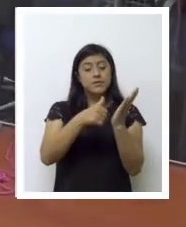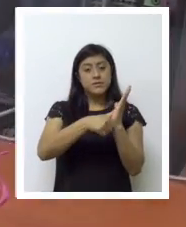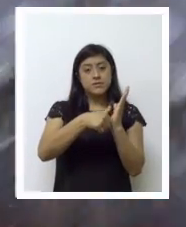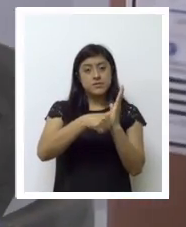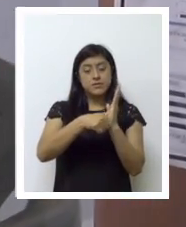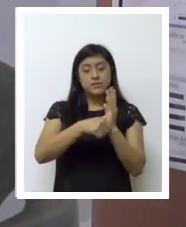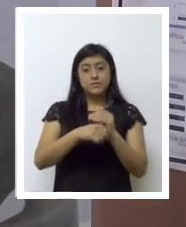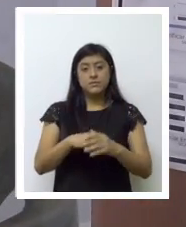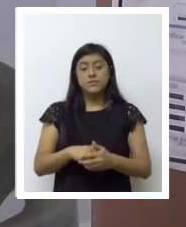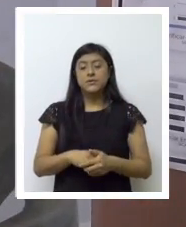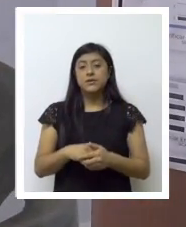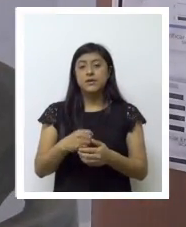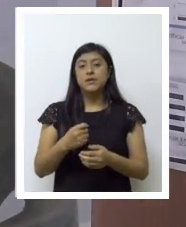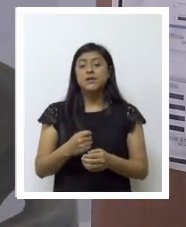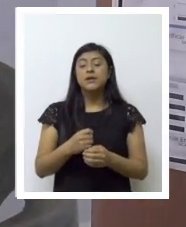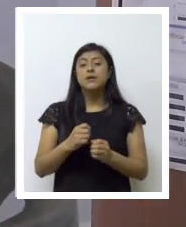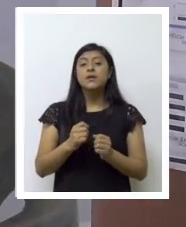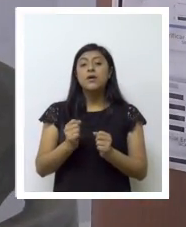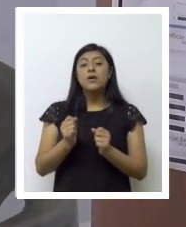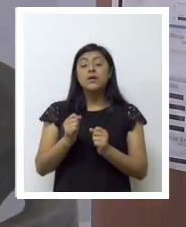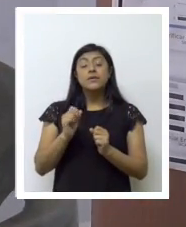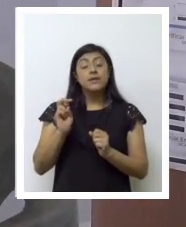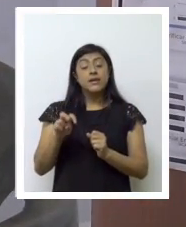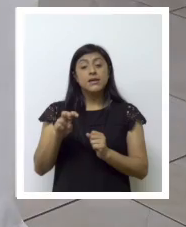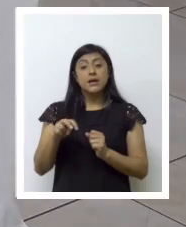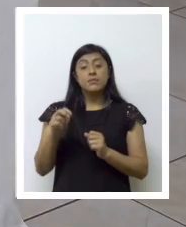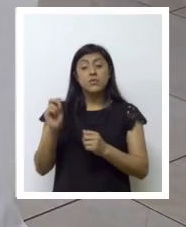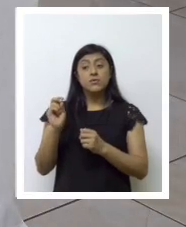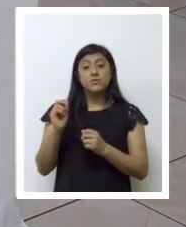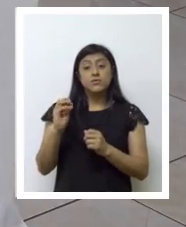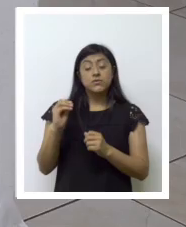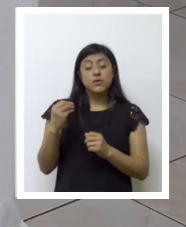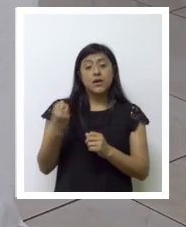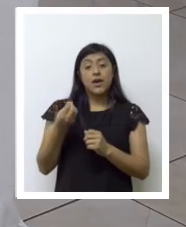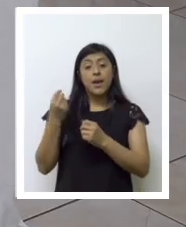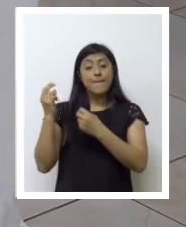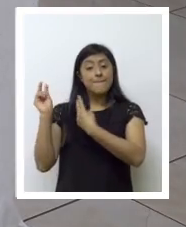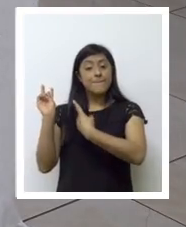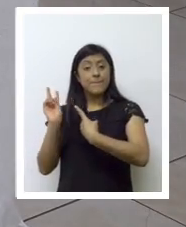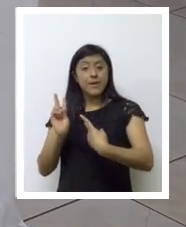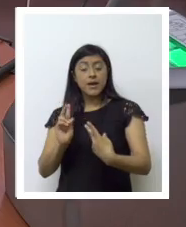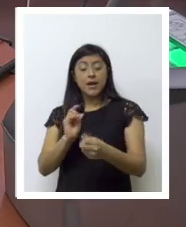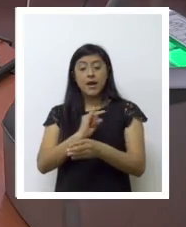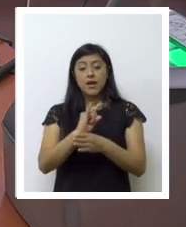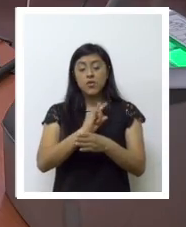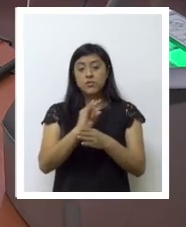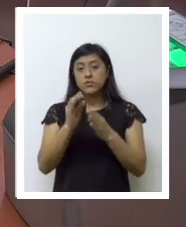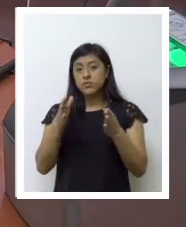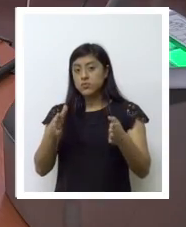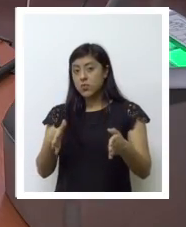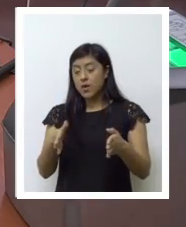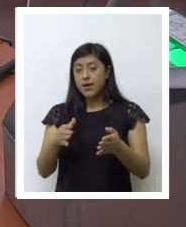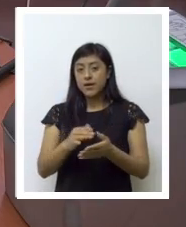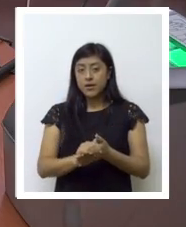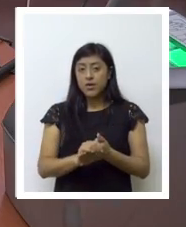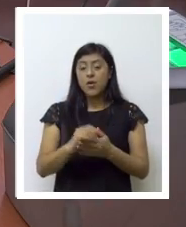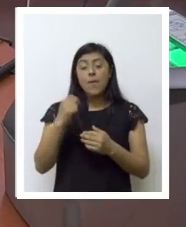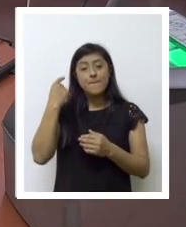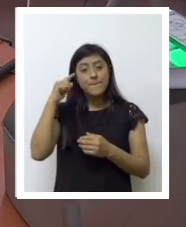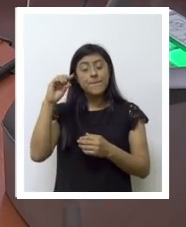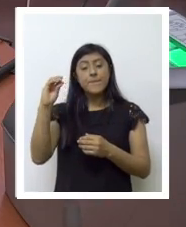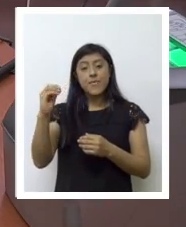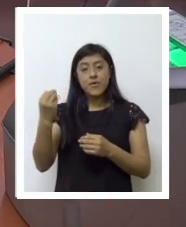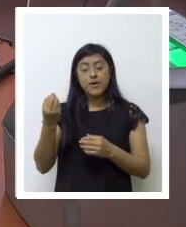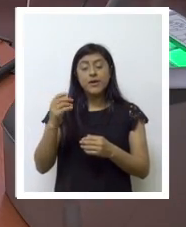copia. La razón por la cual es necesaria la presencia del usuario para efectuar el trámite de renovación del DPI es debido a